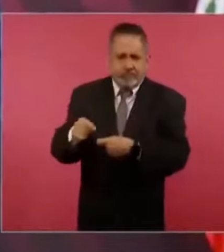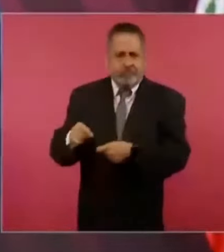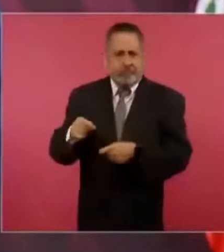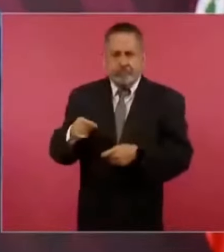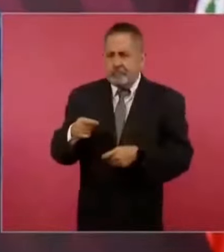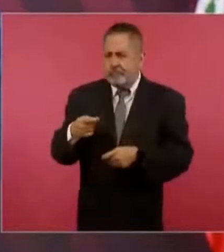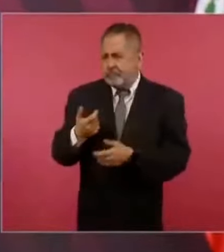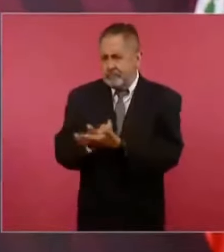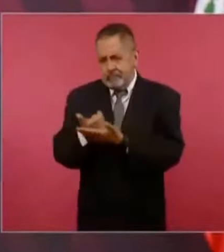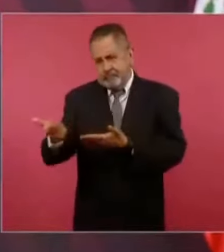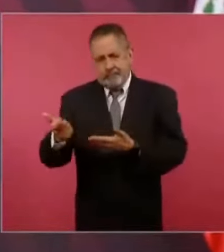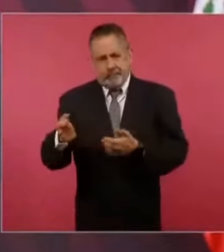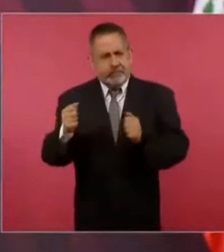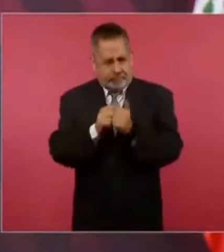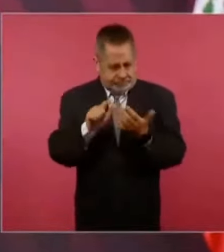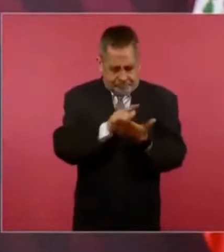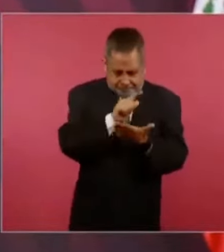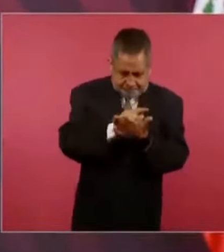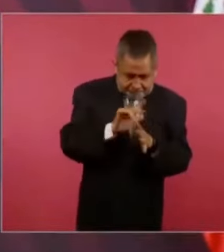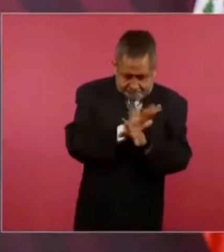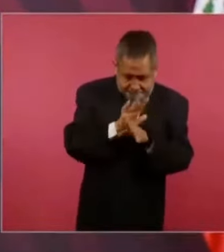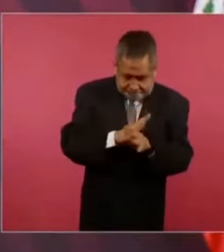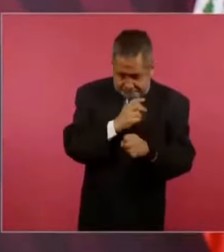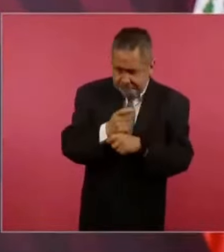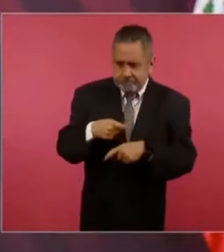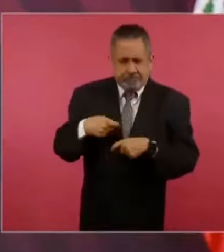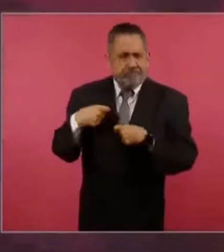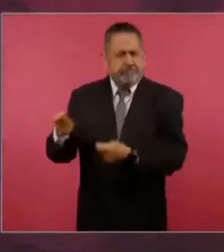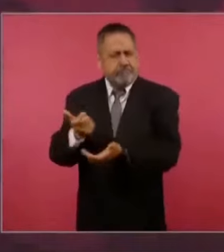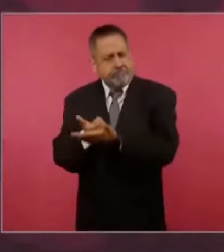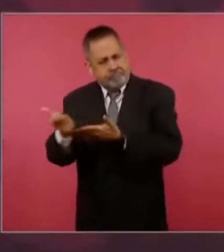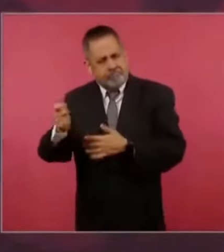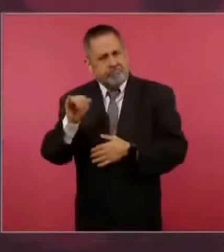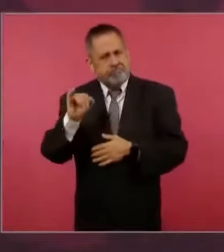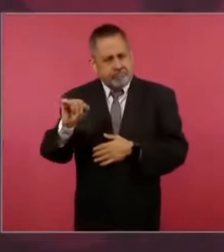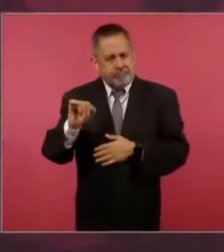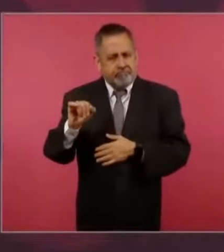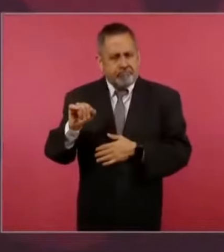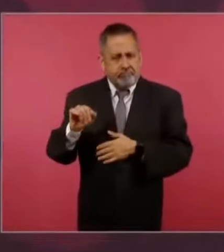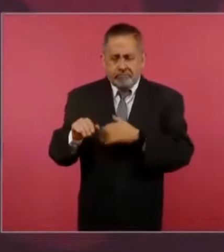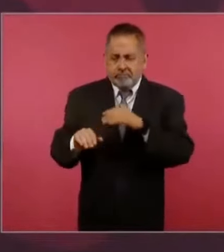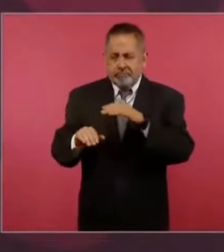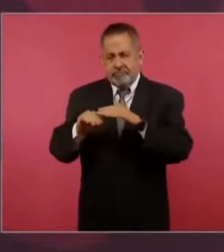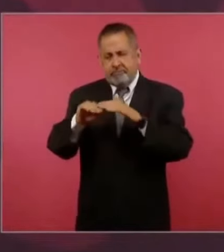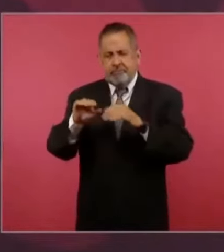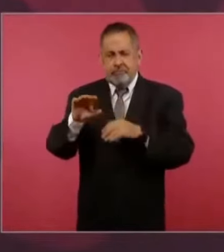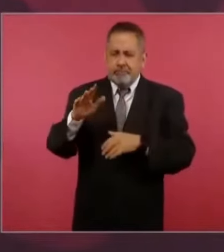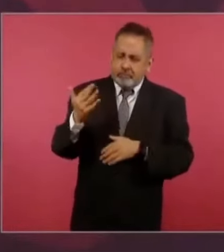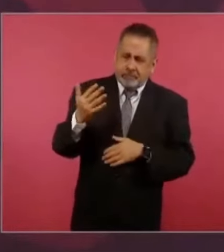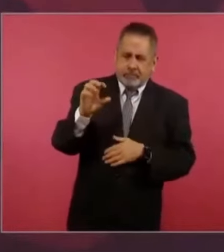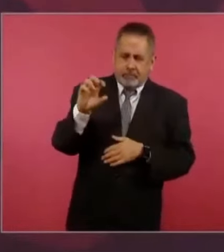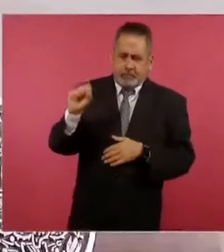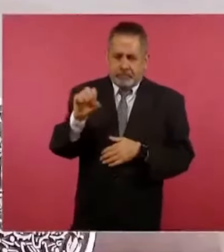ahora con esas reformas 50 60